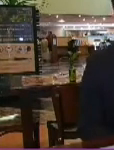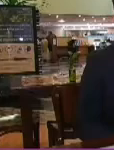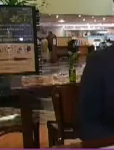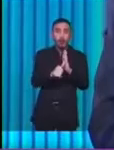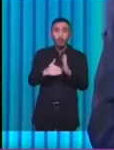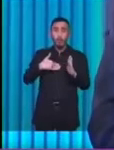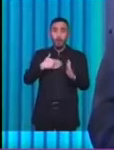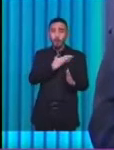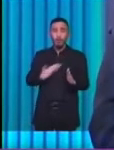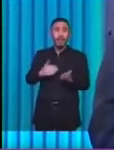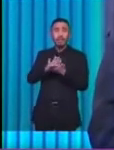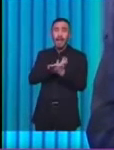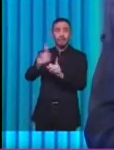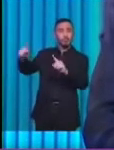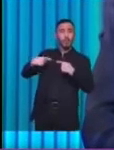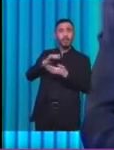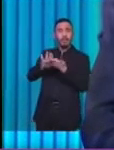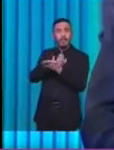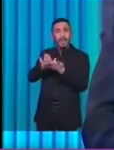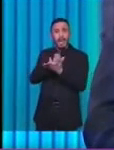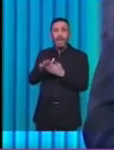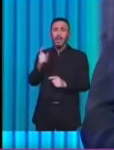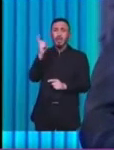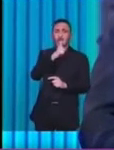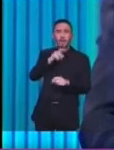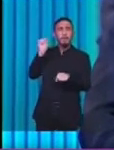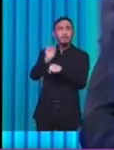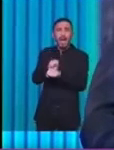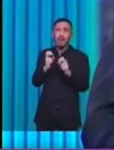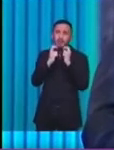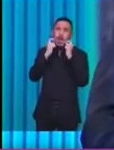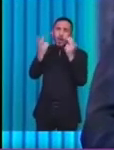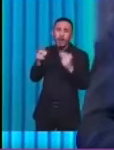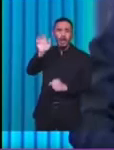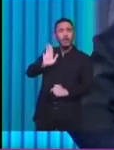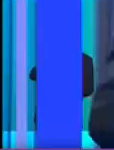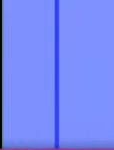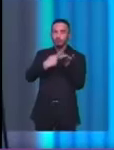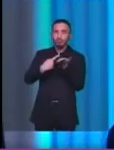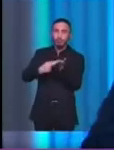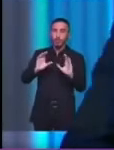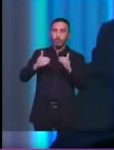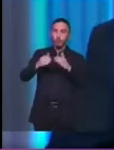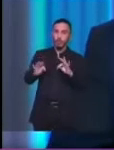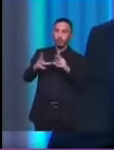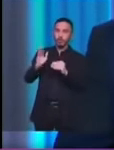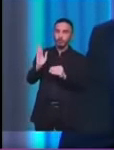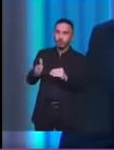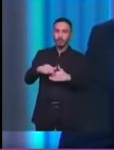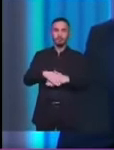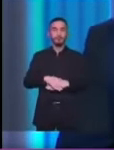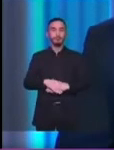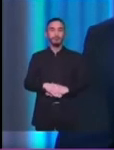importantes, la más importante, porque es el centro financiero de San Pablo. Acá está el Bovespa, está la cámara que nuclea